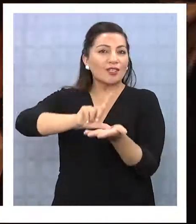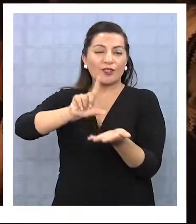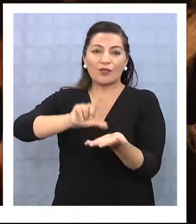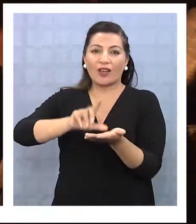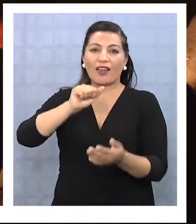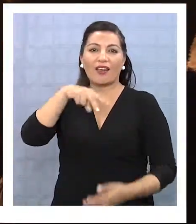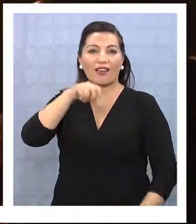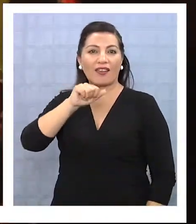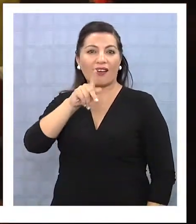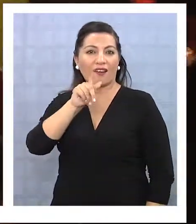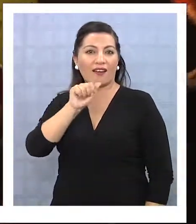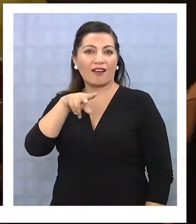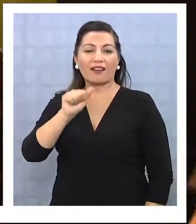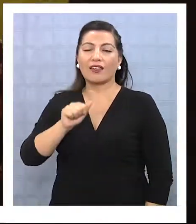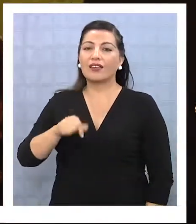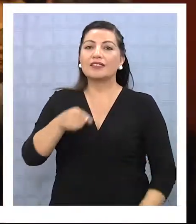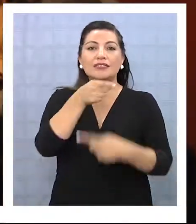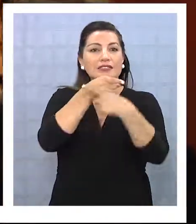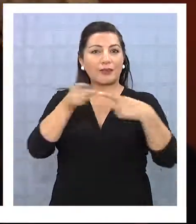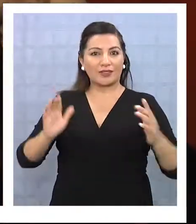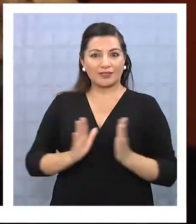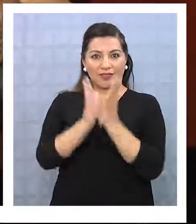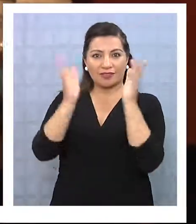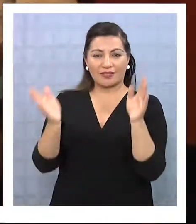las festividades de Semana Santa.